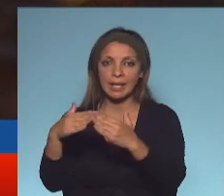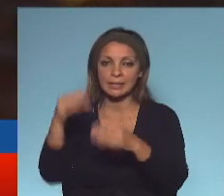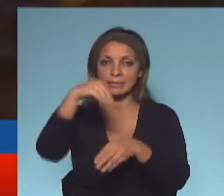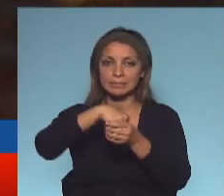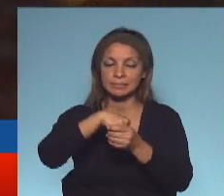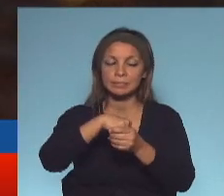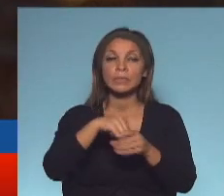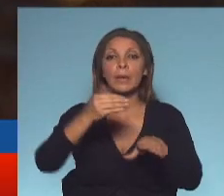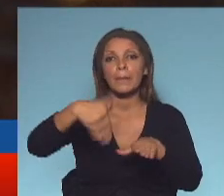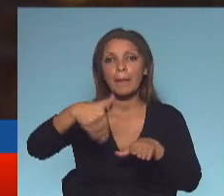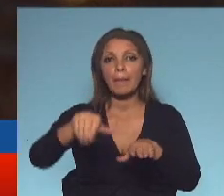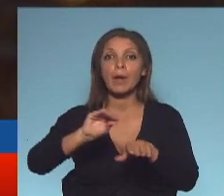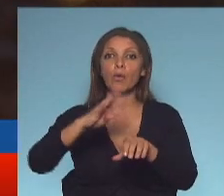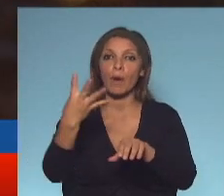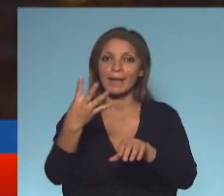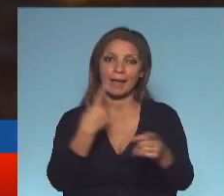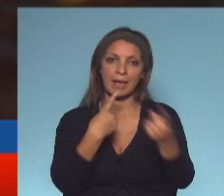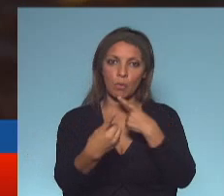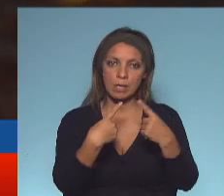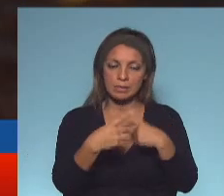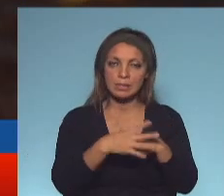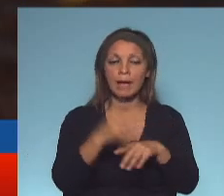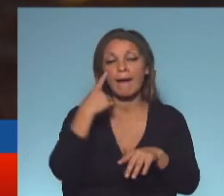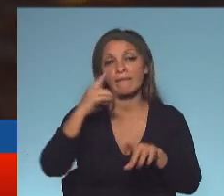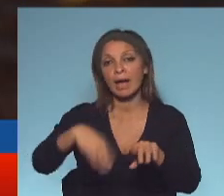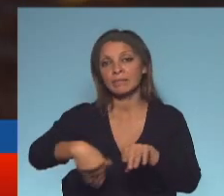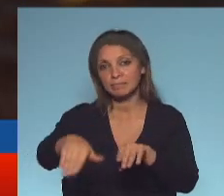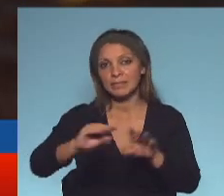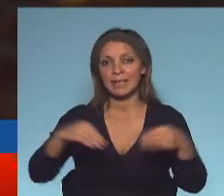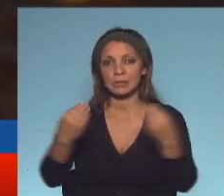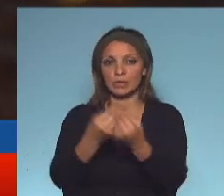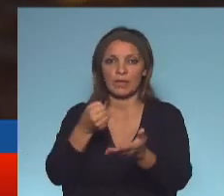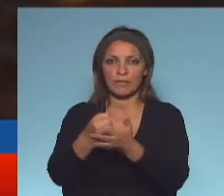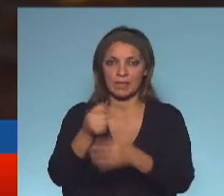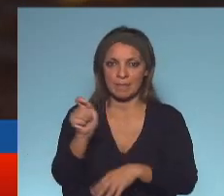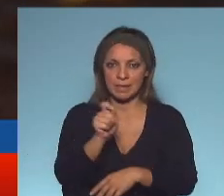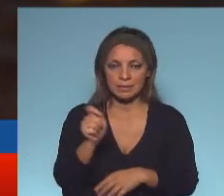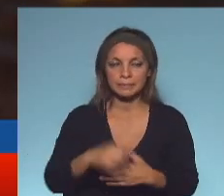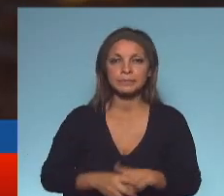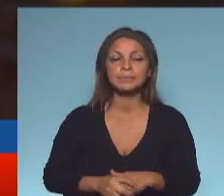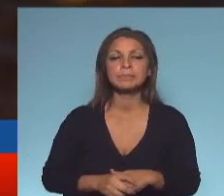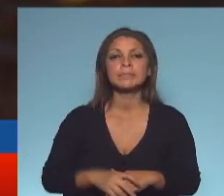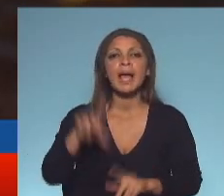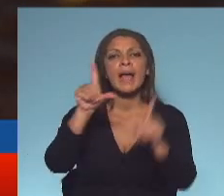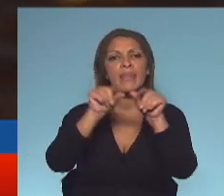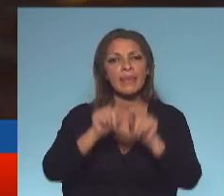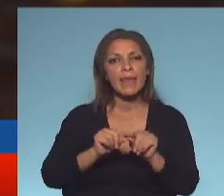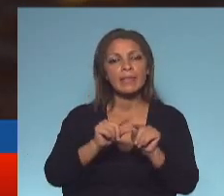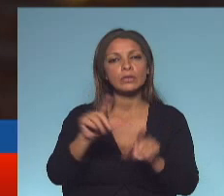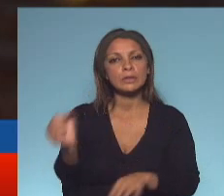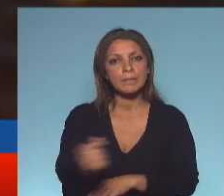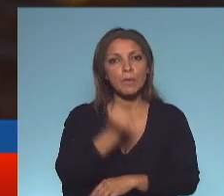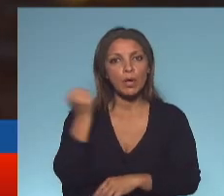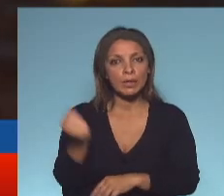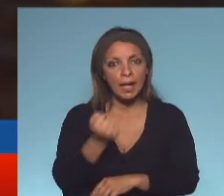en proceso ahora, esperamos tener resultado al final de este mes. Entonces, unos datos que me parecen ser relevantes a